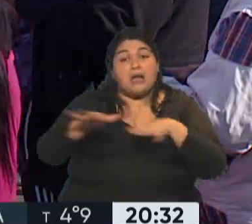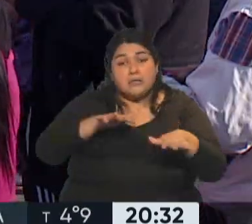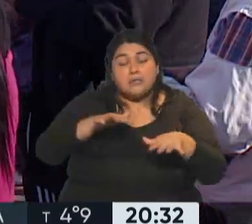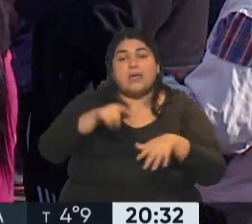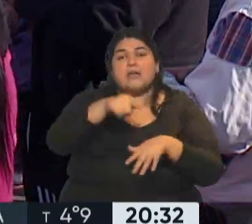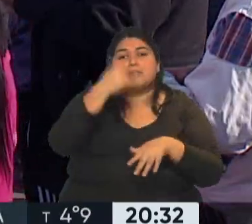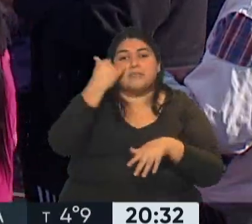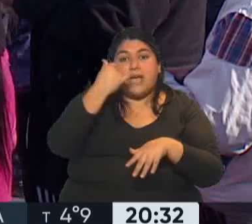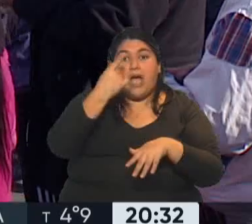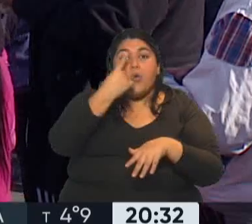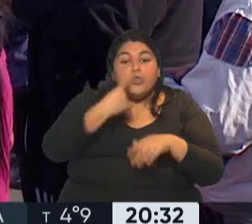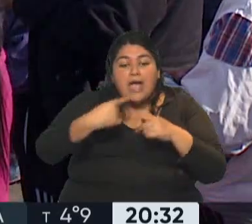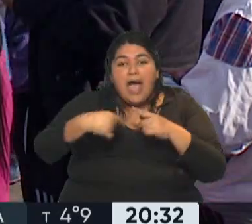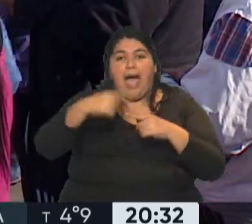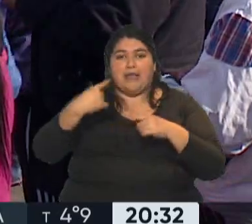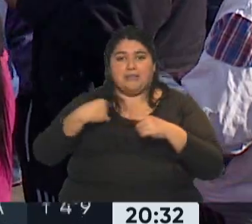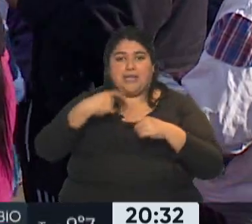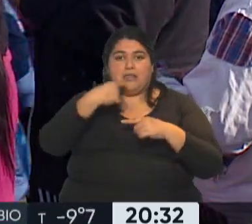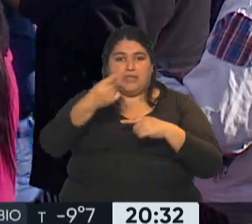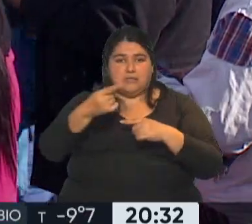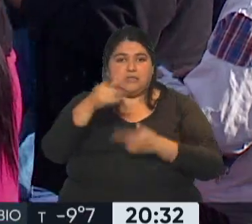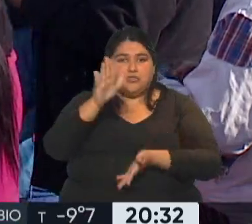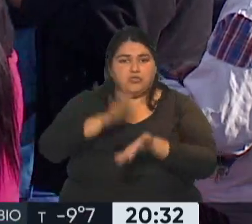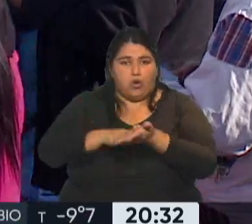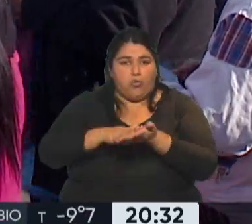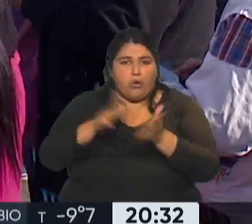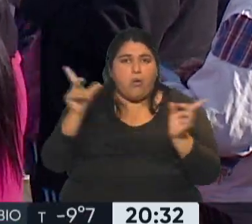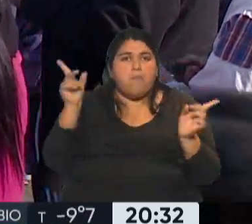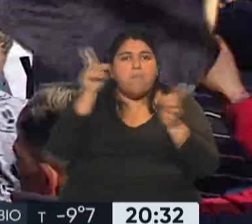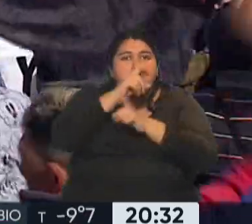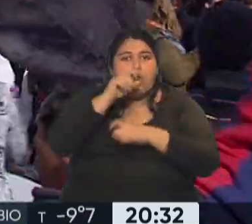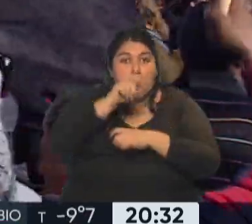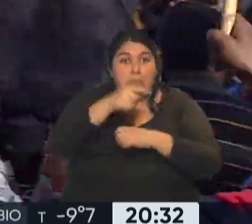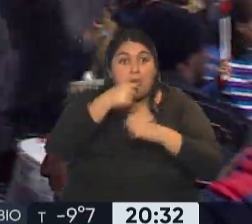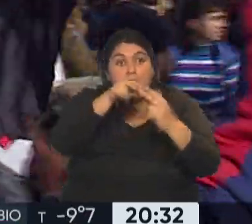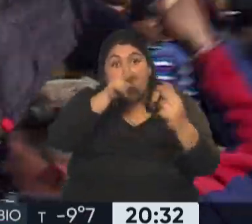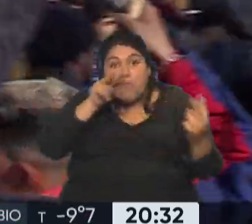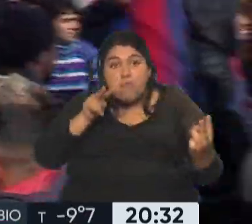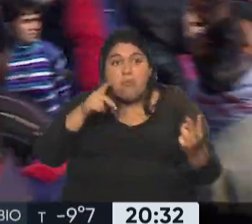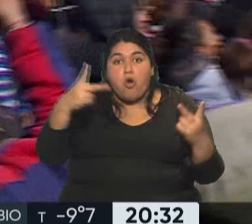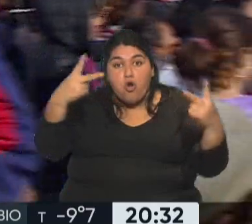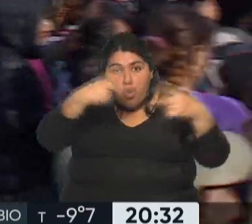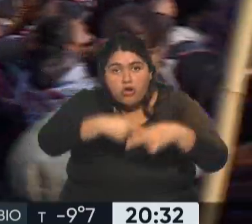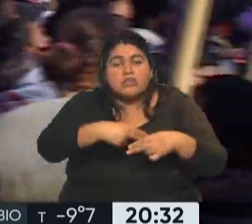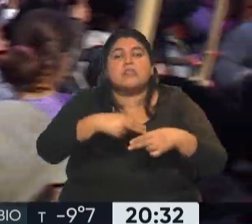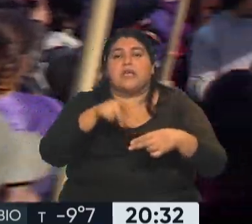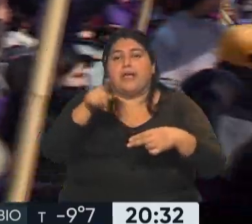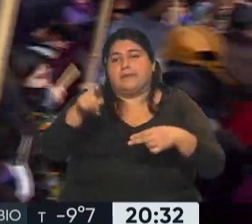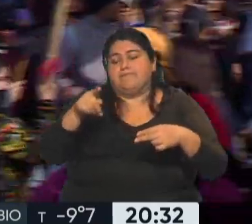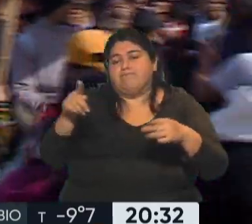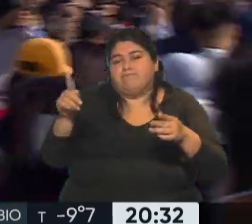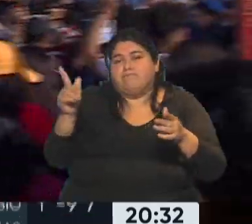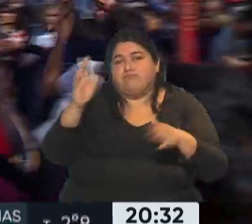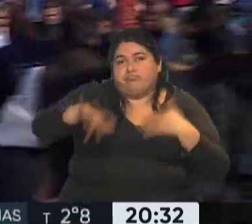iba a realizar al día siguiente iba a ser considerada una acción bélica si se cortaba el Puente Pueyrredón. Todos recordamos en el